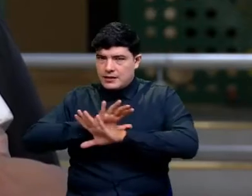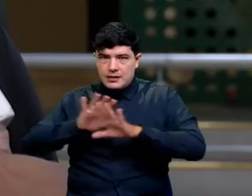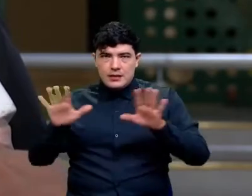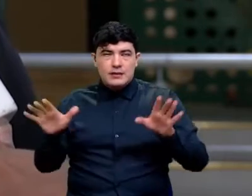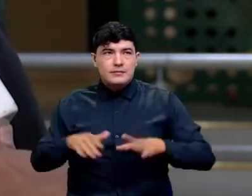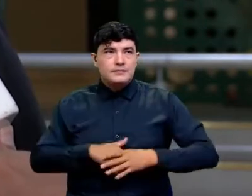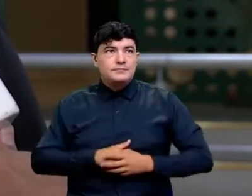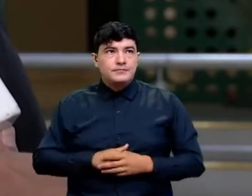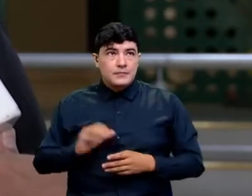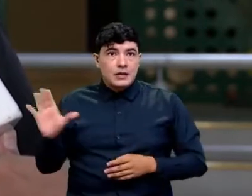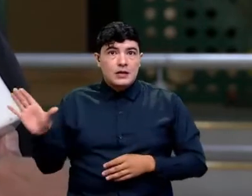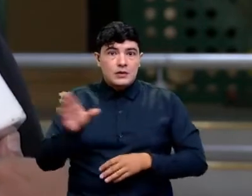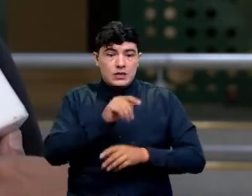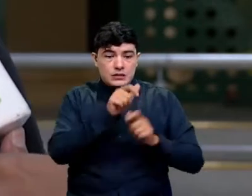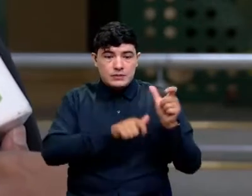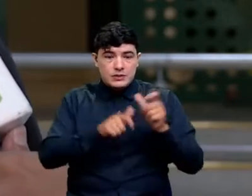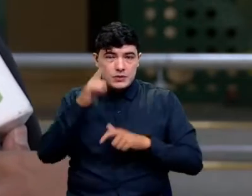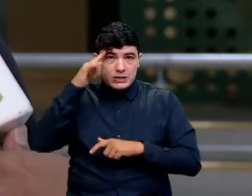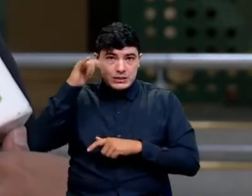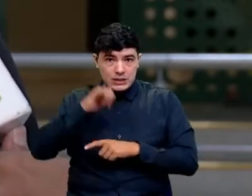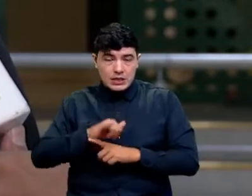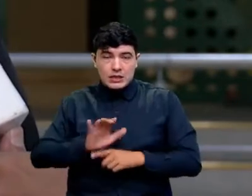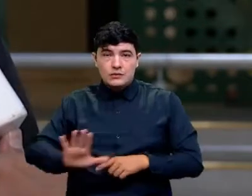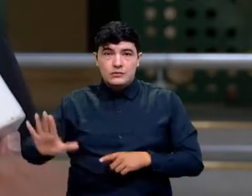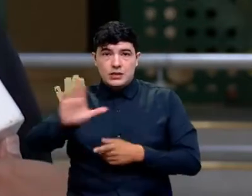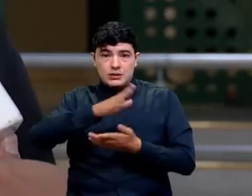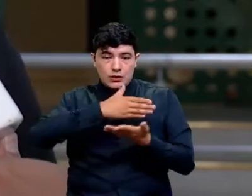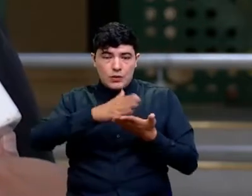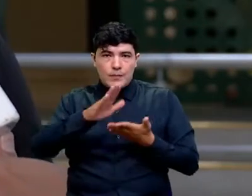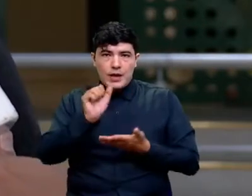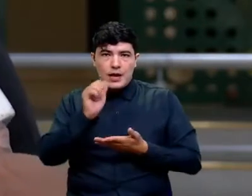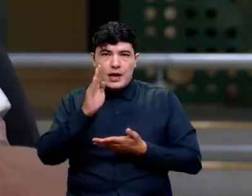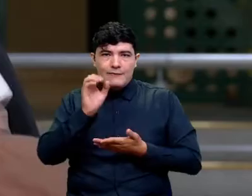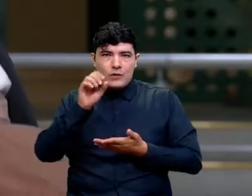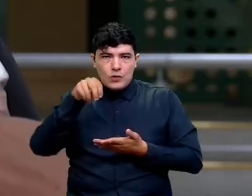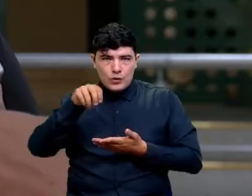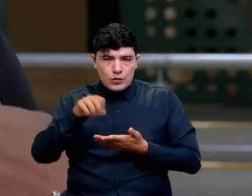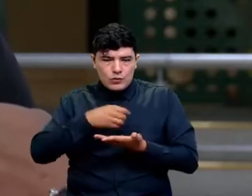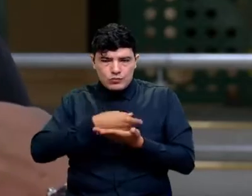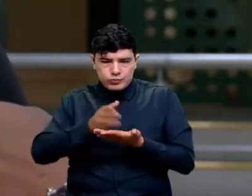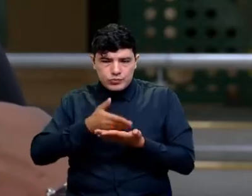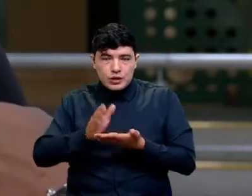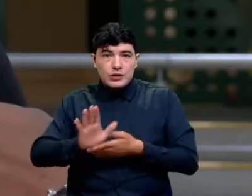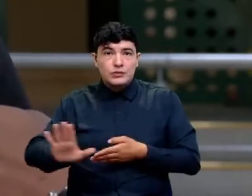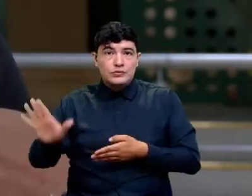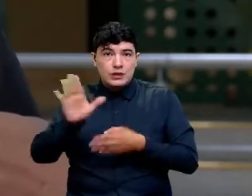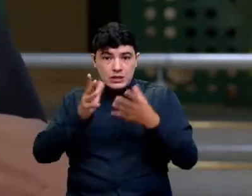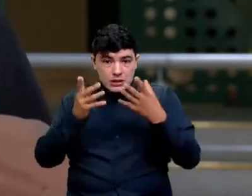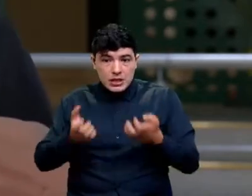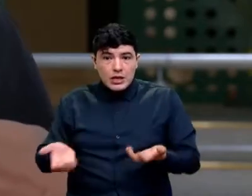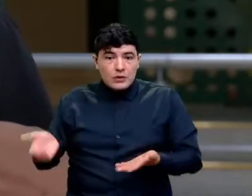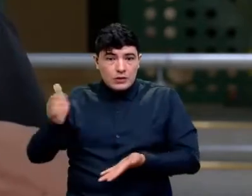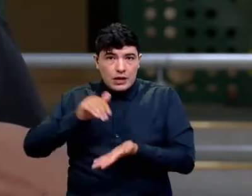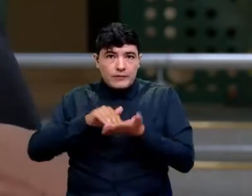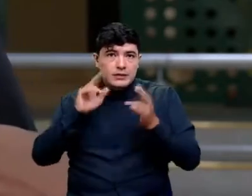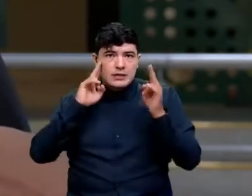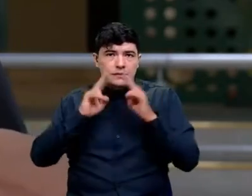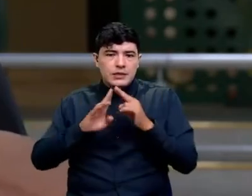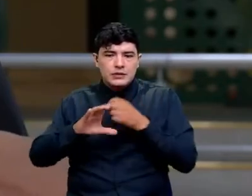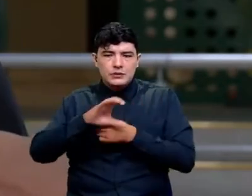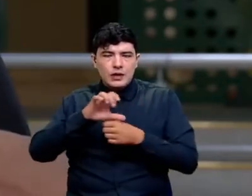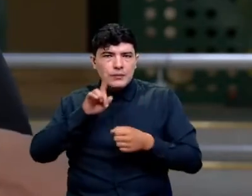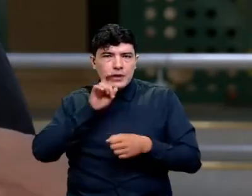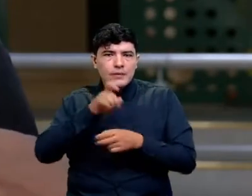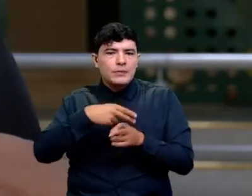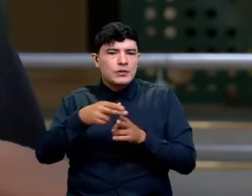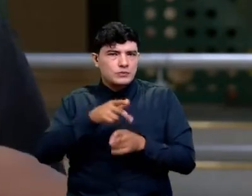aquellos que creyeron en nosotros que compraron el abono y que estoy seguro que van a querer ver otra vez al bucaramanga protagonista en